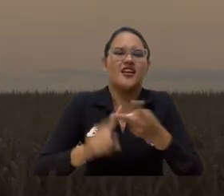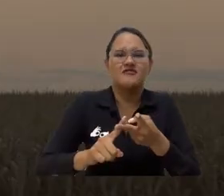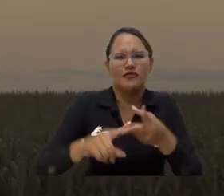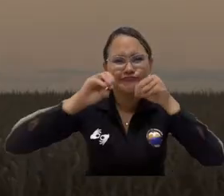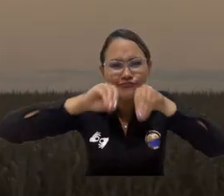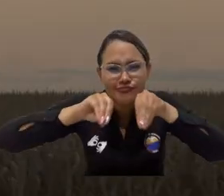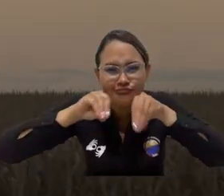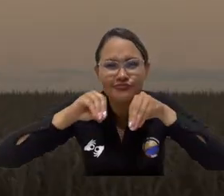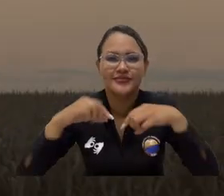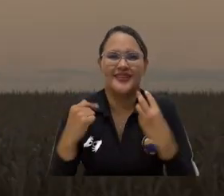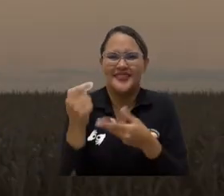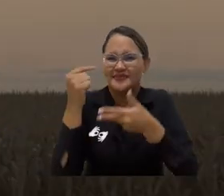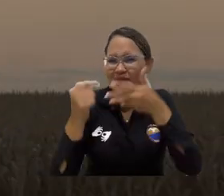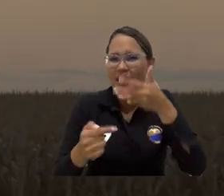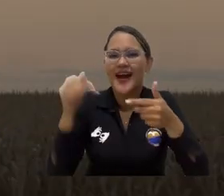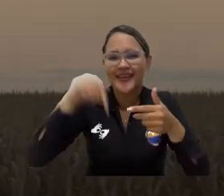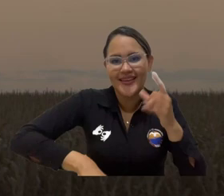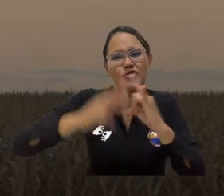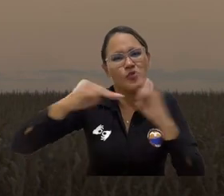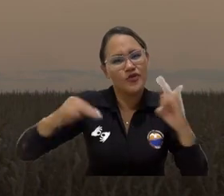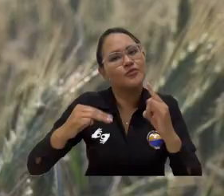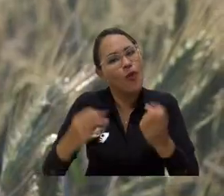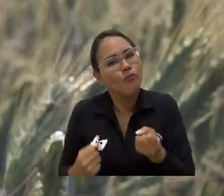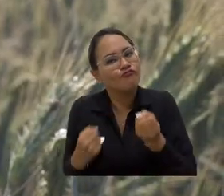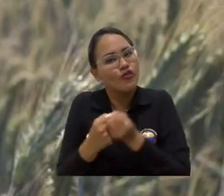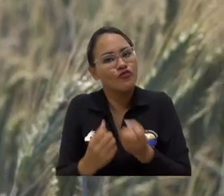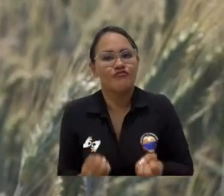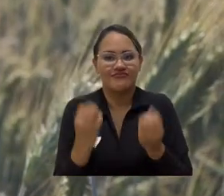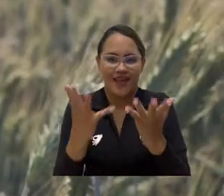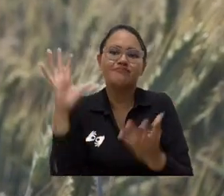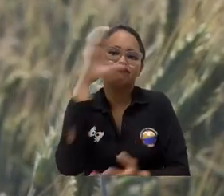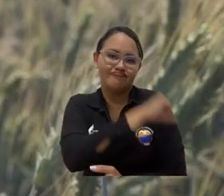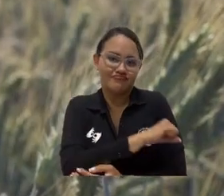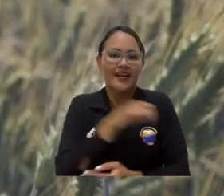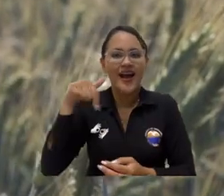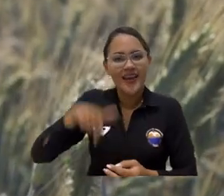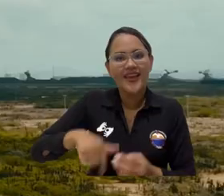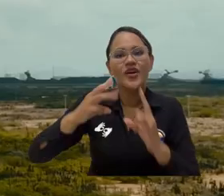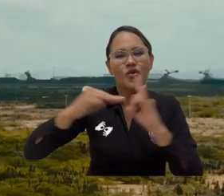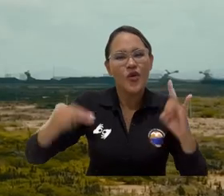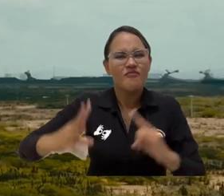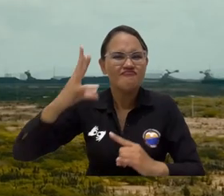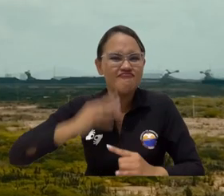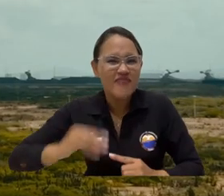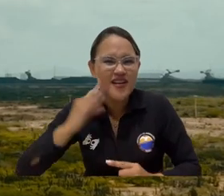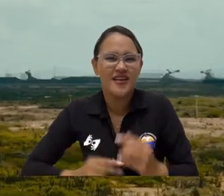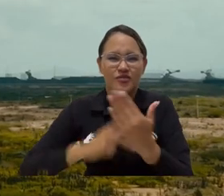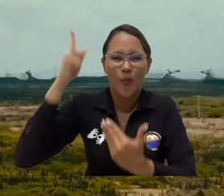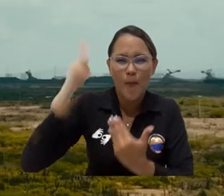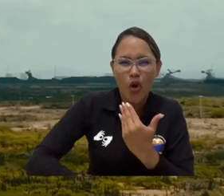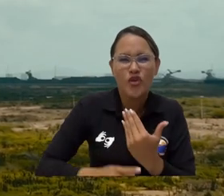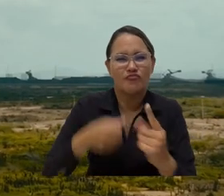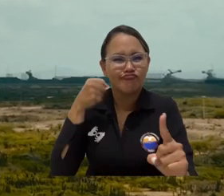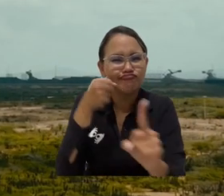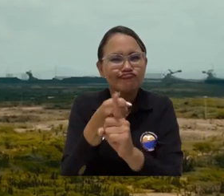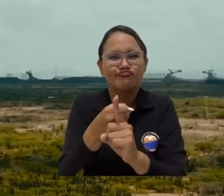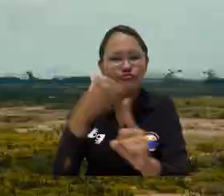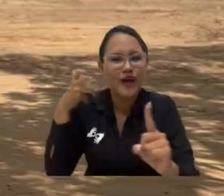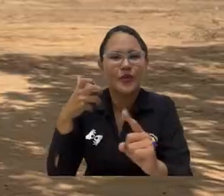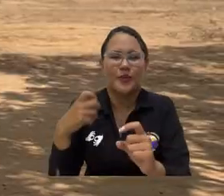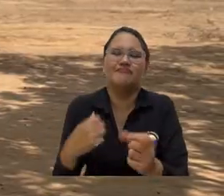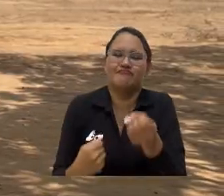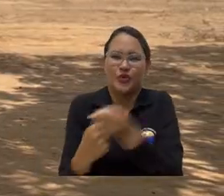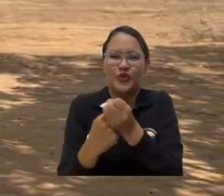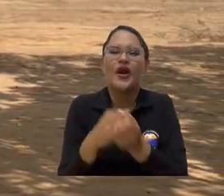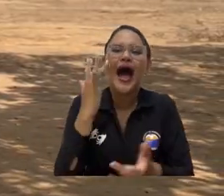asesoramiento a los agricultores es el aporte de la alma mater y que representa la experiencia que tiene en el desarrollo de proyectos de extensión